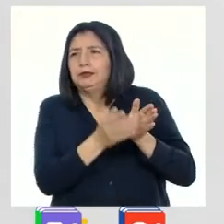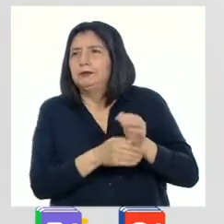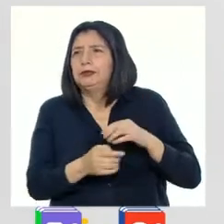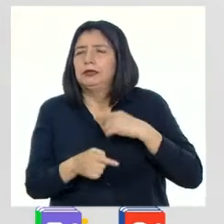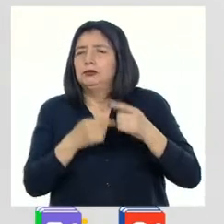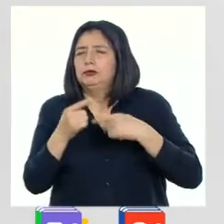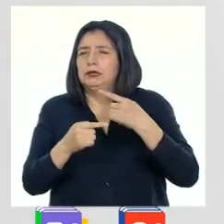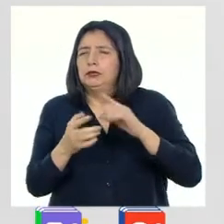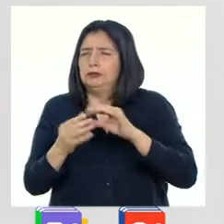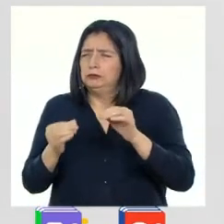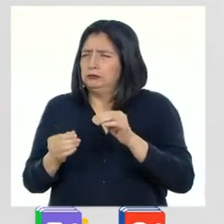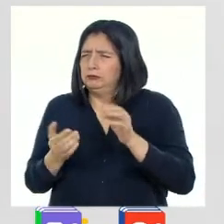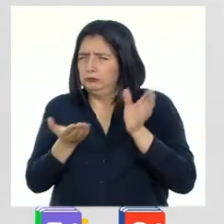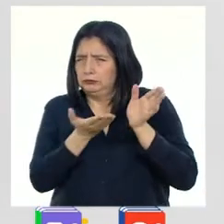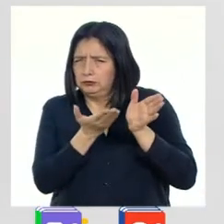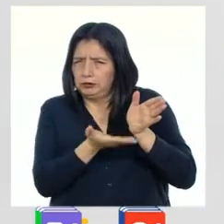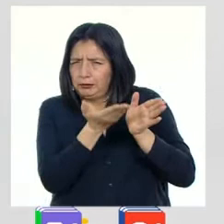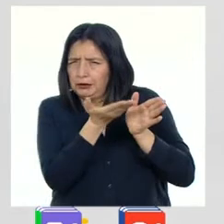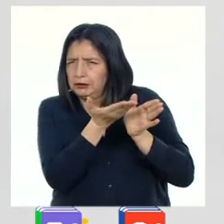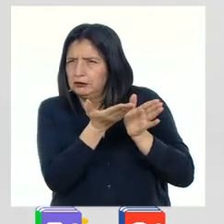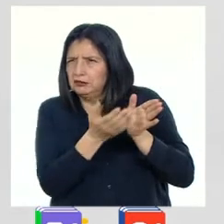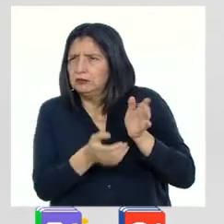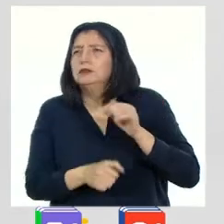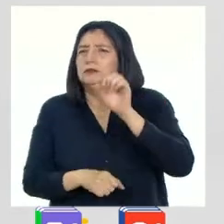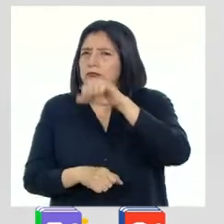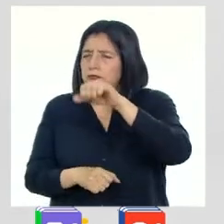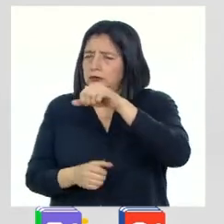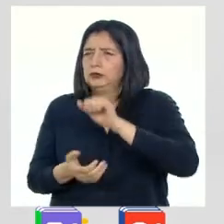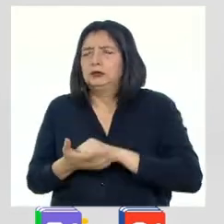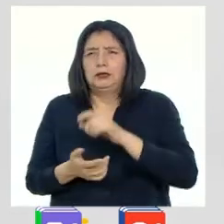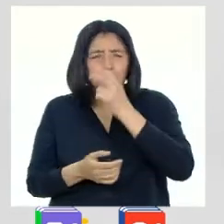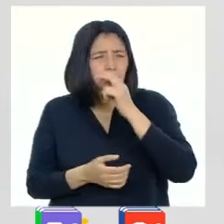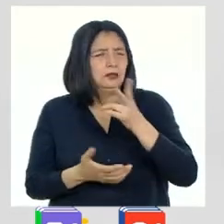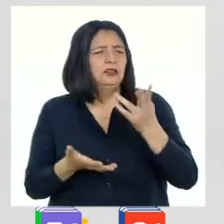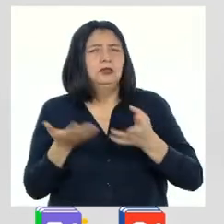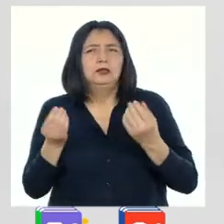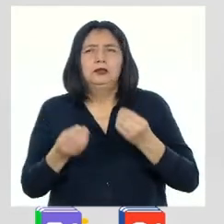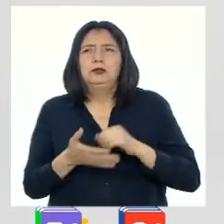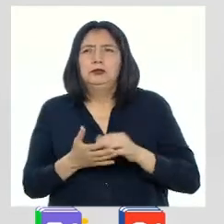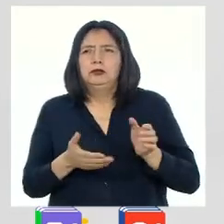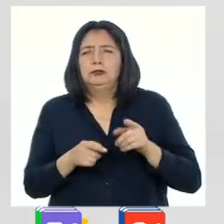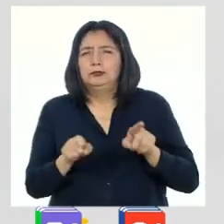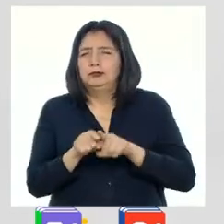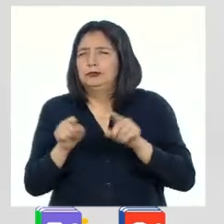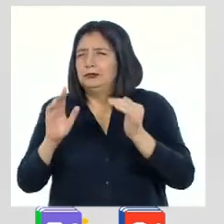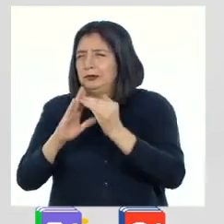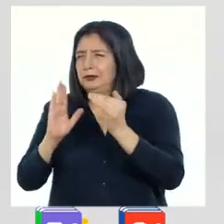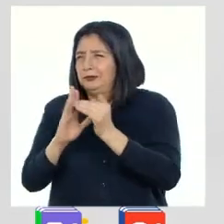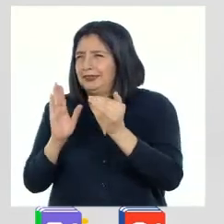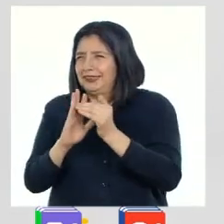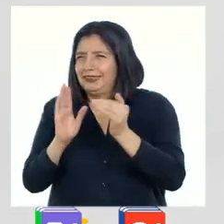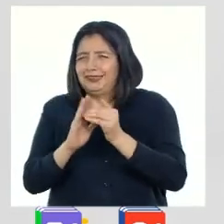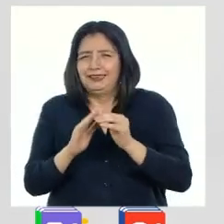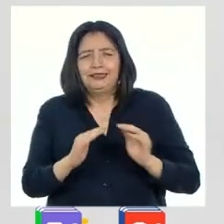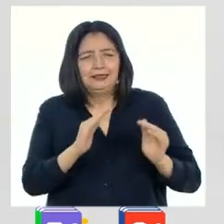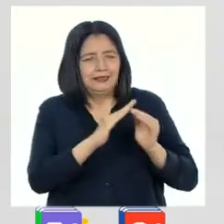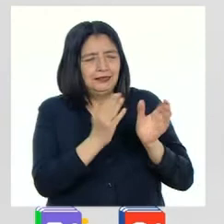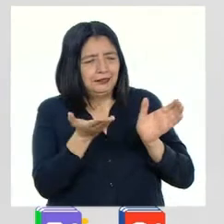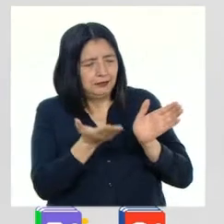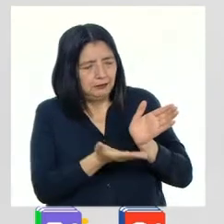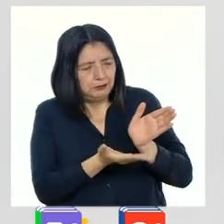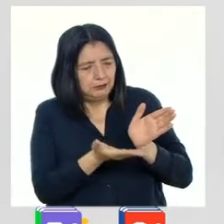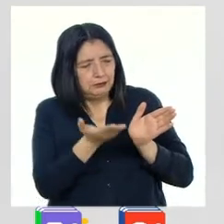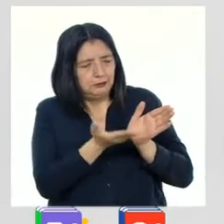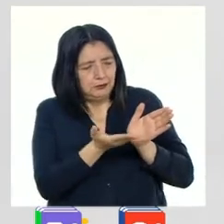historias. ¿Niveles? Sí, algo así como los pisos de una casa, y en cada piso sucede